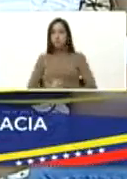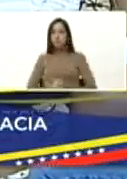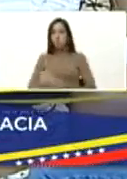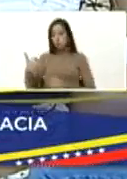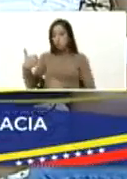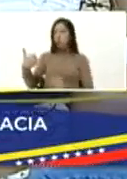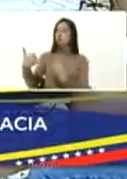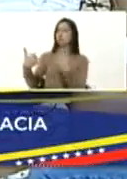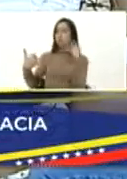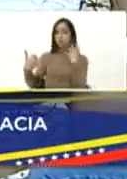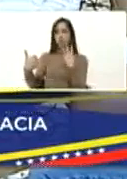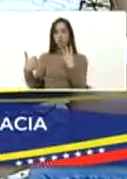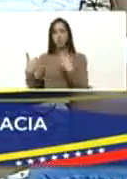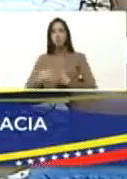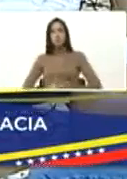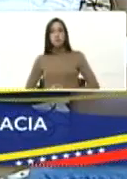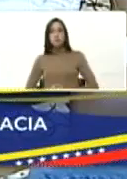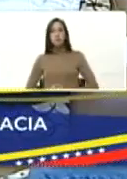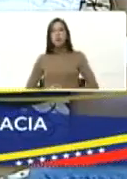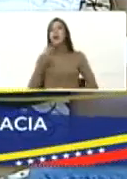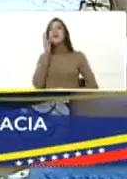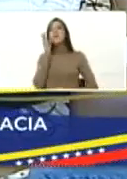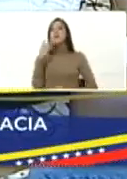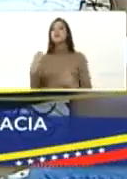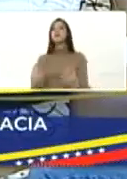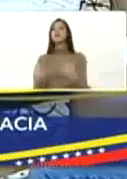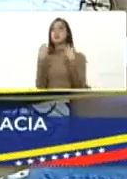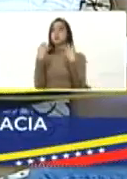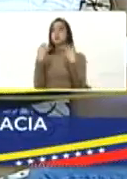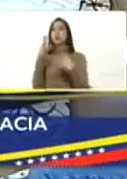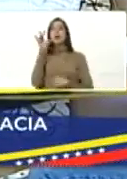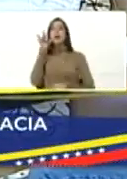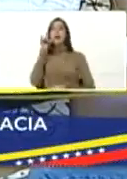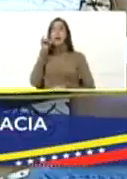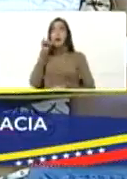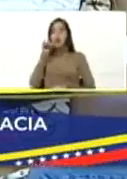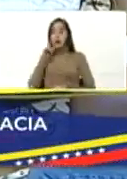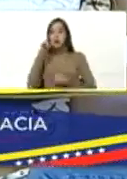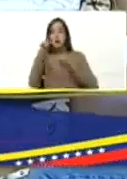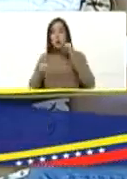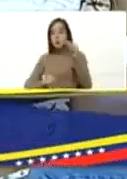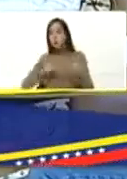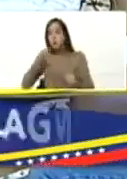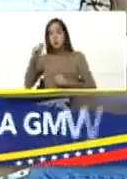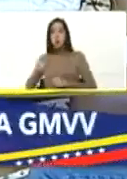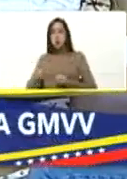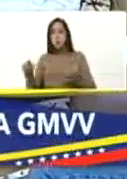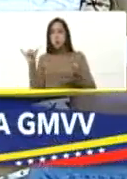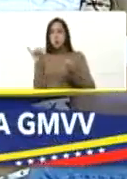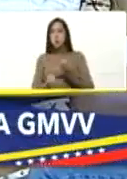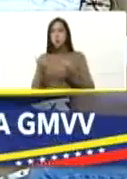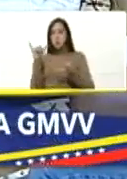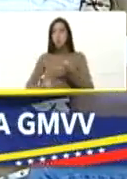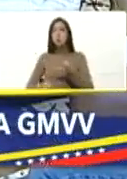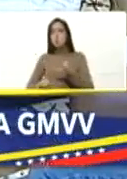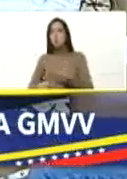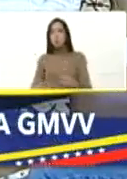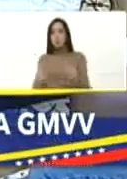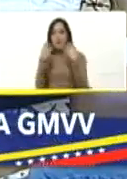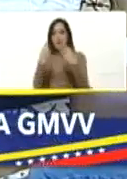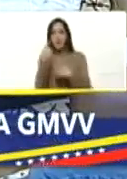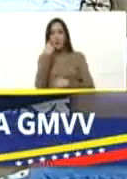me ve. Póngase de frente en el Facebook, en Instagram, en el YouTube, en el Periscope, en el Twitter, mírenme los